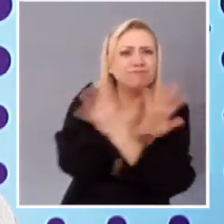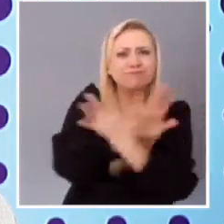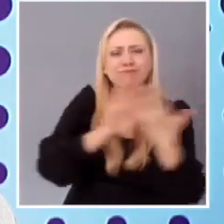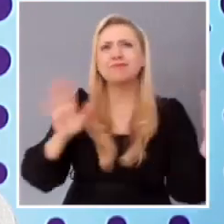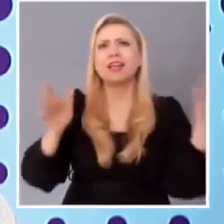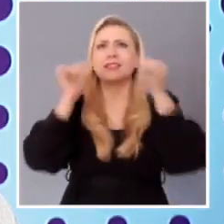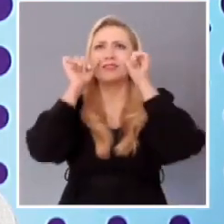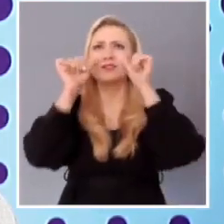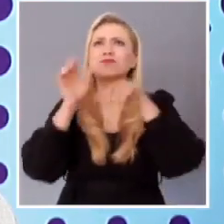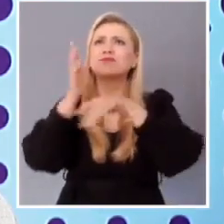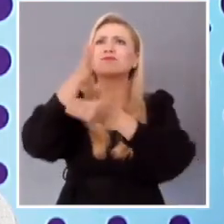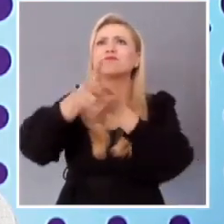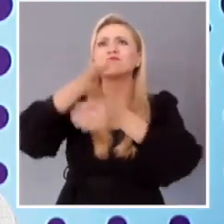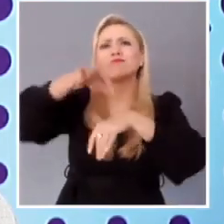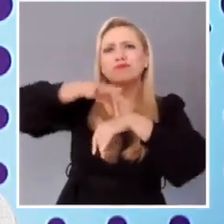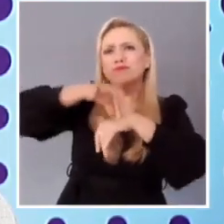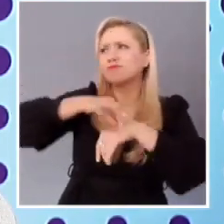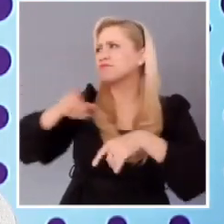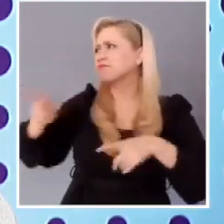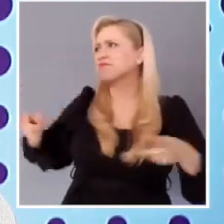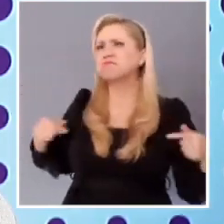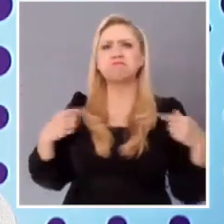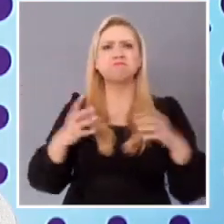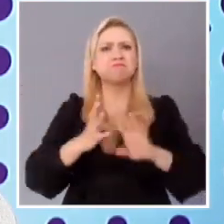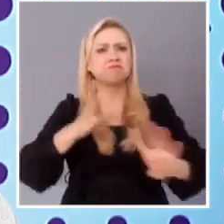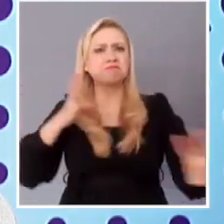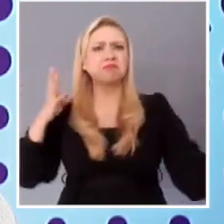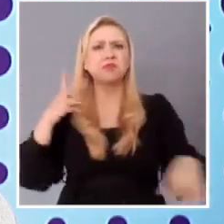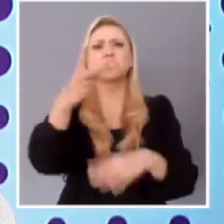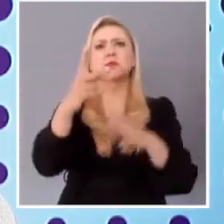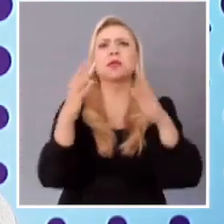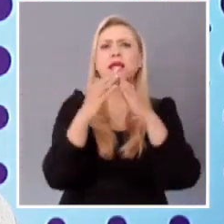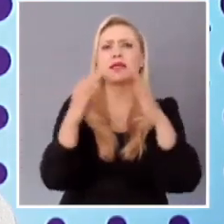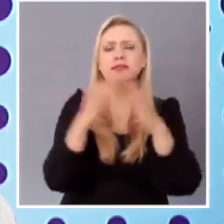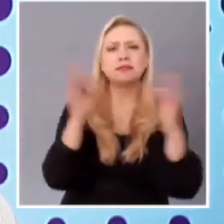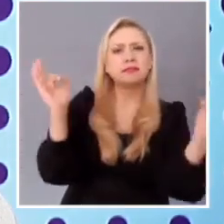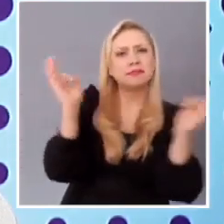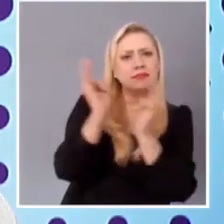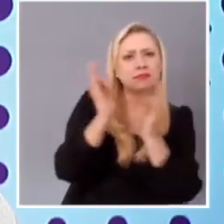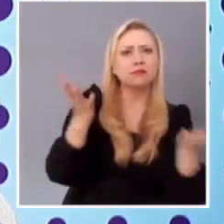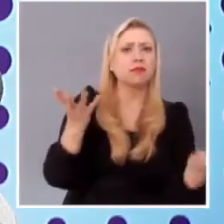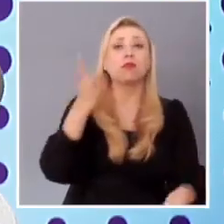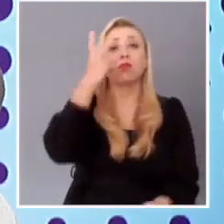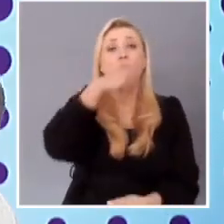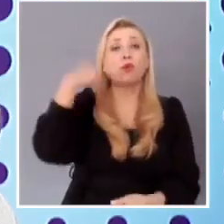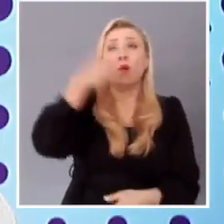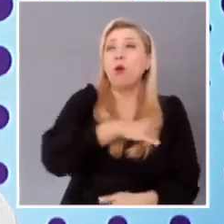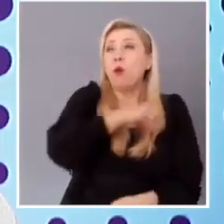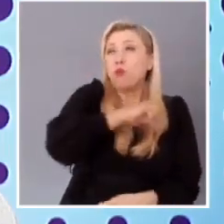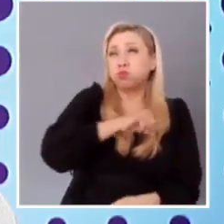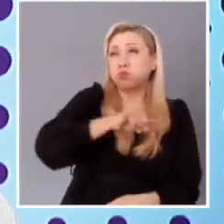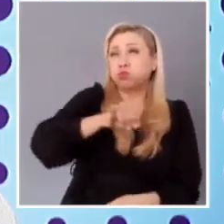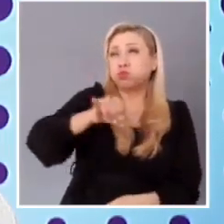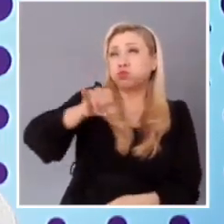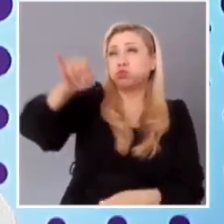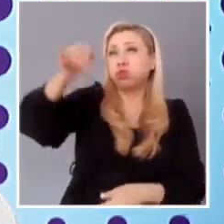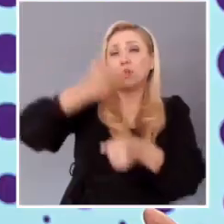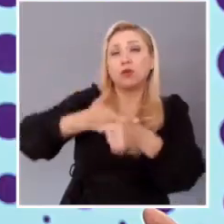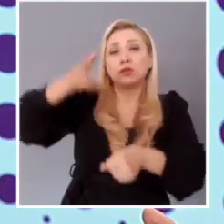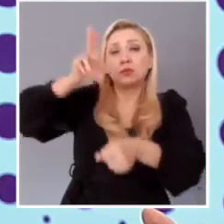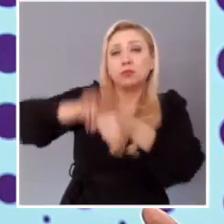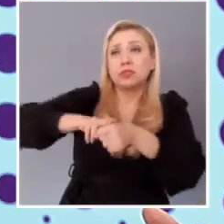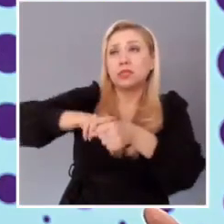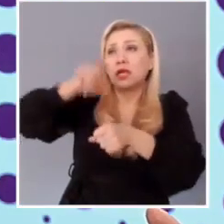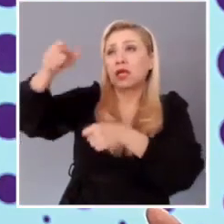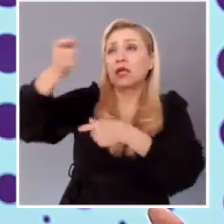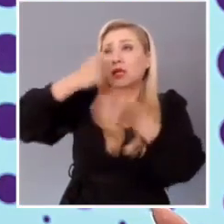que puedan recibirlos cerca de tu casa, que no tengas que transportarte 2 horas para ir al hospital psiquiátrico, esperar otras 2 horas, tener una consulta